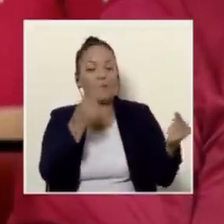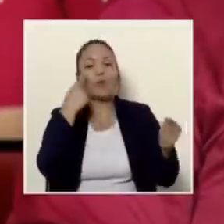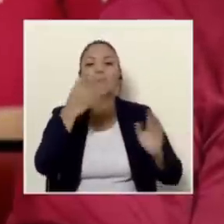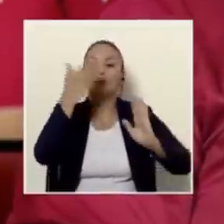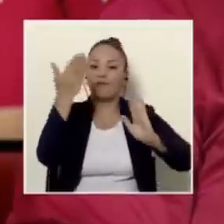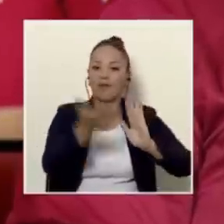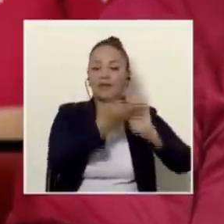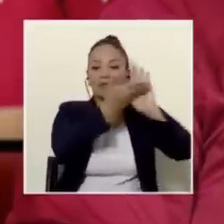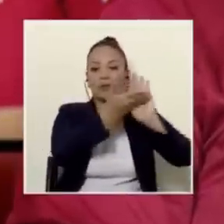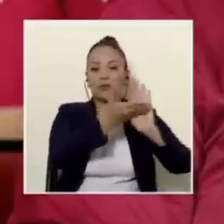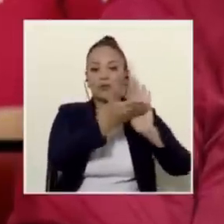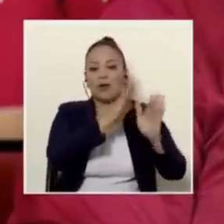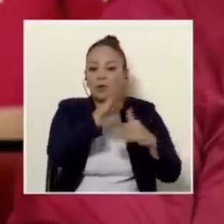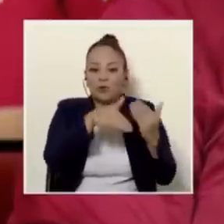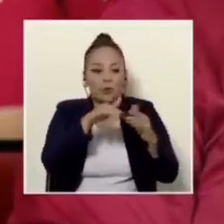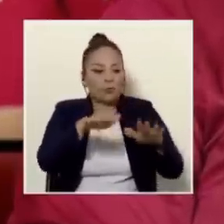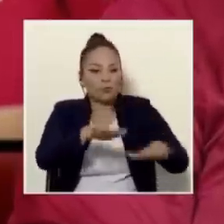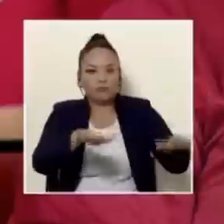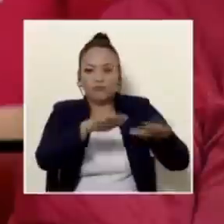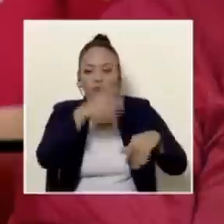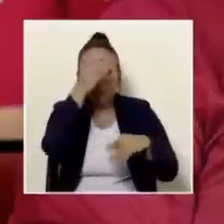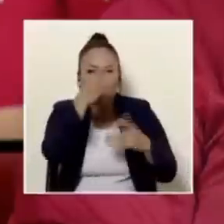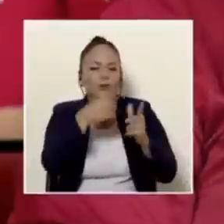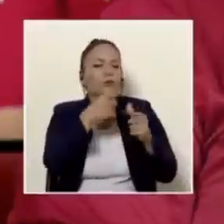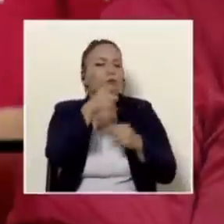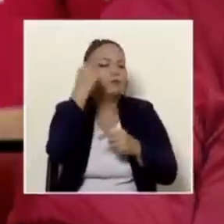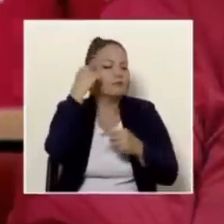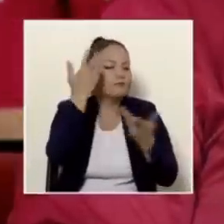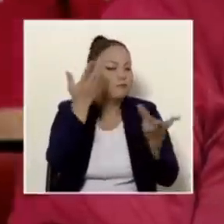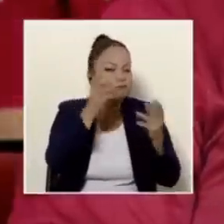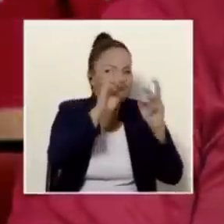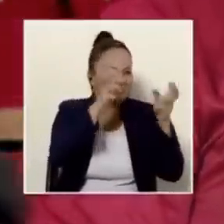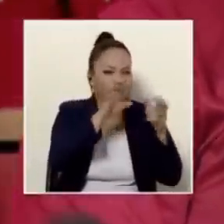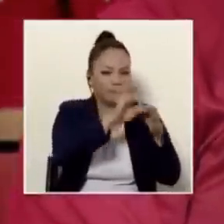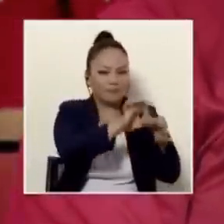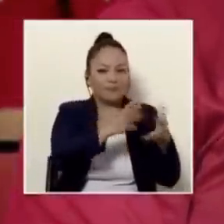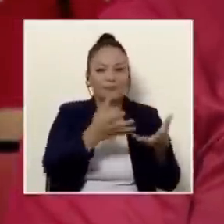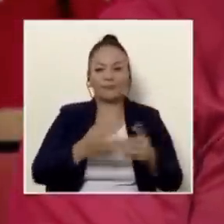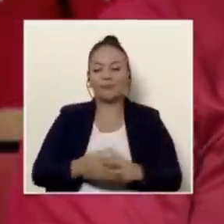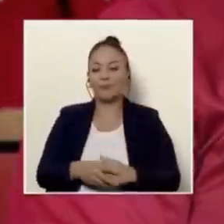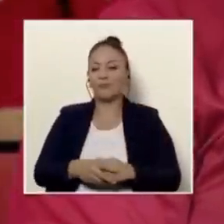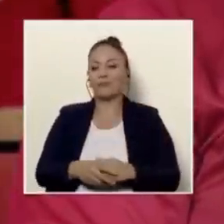las afectaciones al sector cultura. ¿Qué consideración tiene usted al respecto?